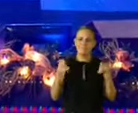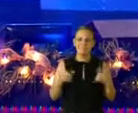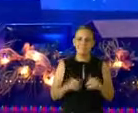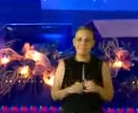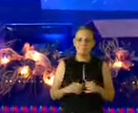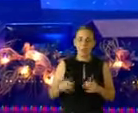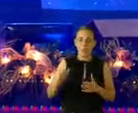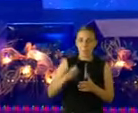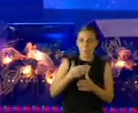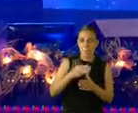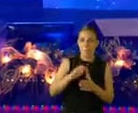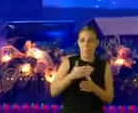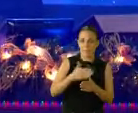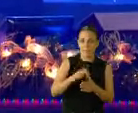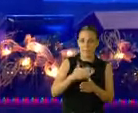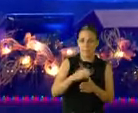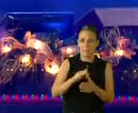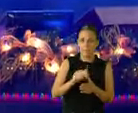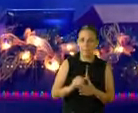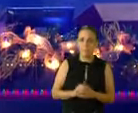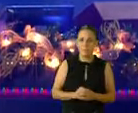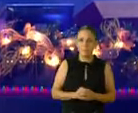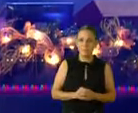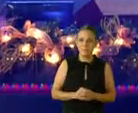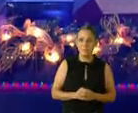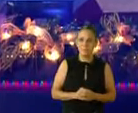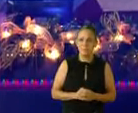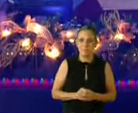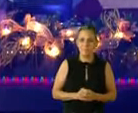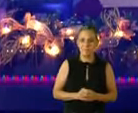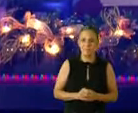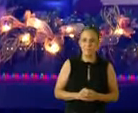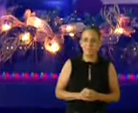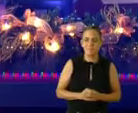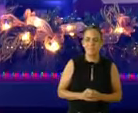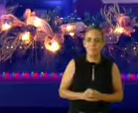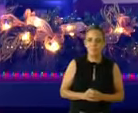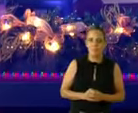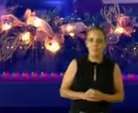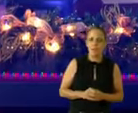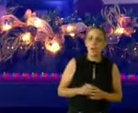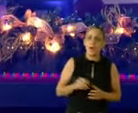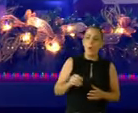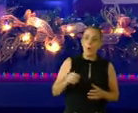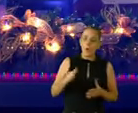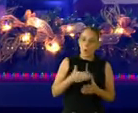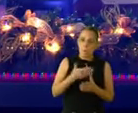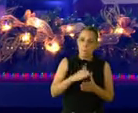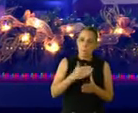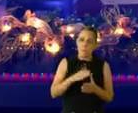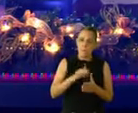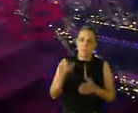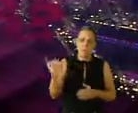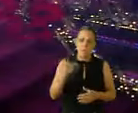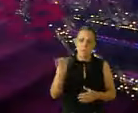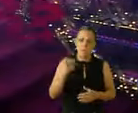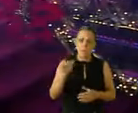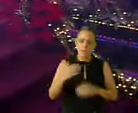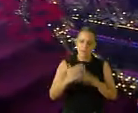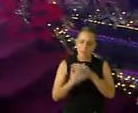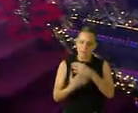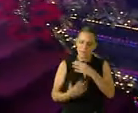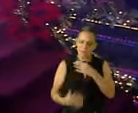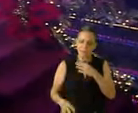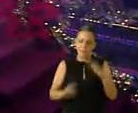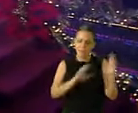Compartimos el... Él el primer apellido y yo el segundo, pero no hay problema. Pero compartimos la misma sangre, la de Cristo. Y eso es lo más importante, eso nos